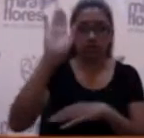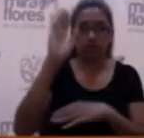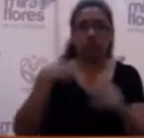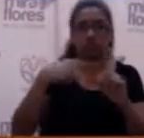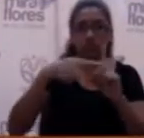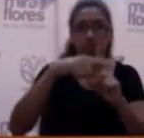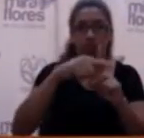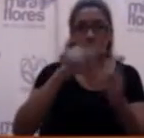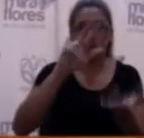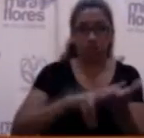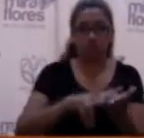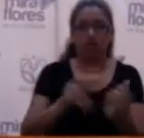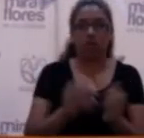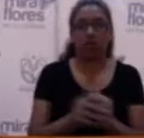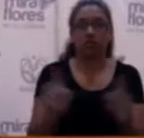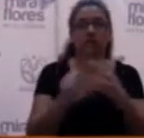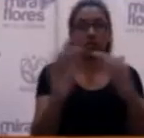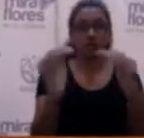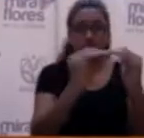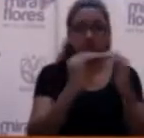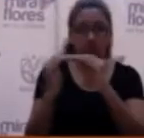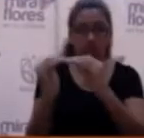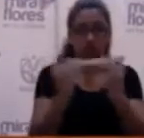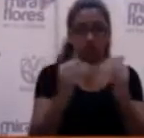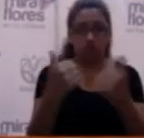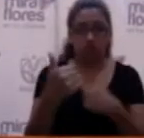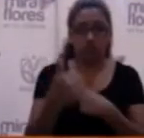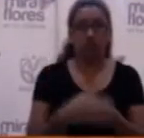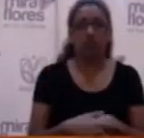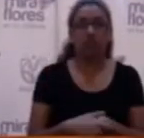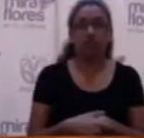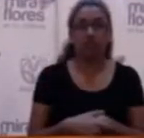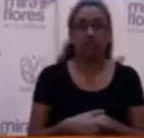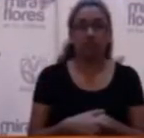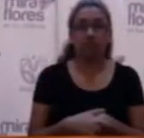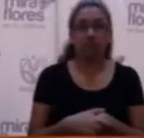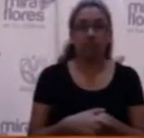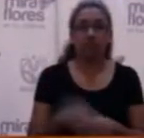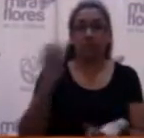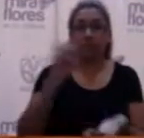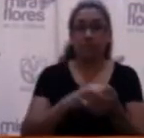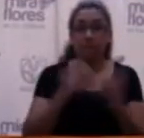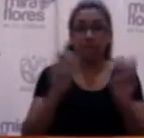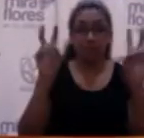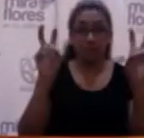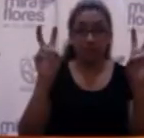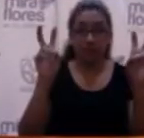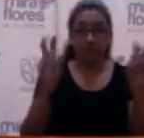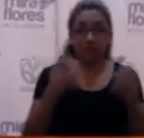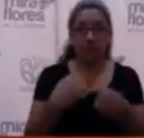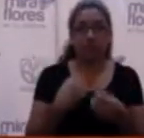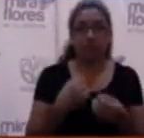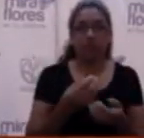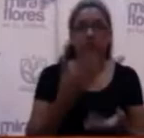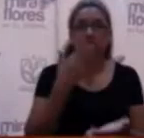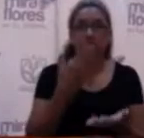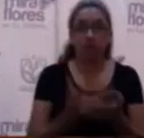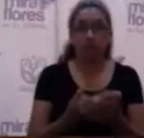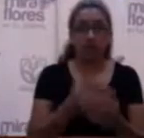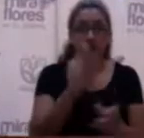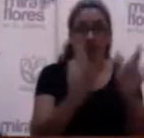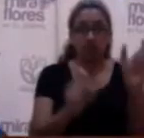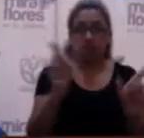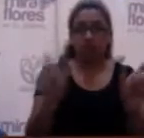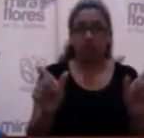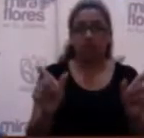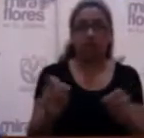la votación es por unanimidad. Muchas gracias. No tenemos más temas que tratar. Les agradezco su participación